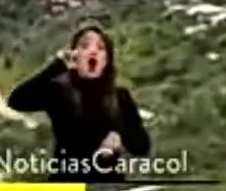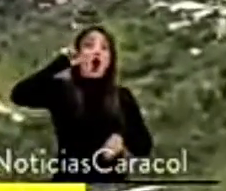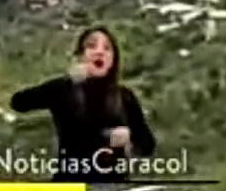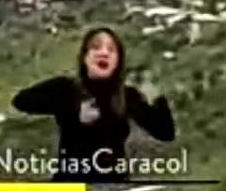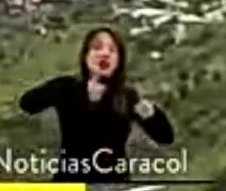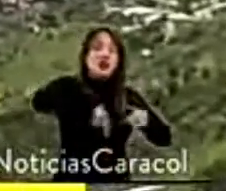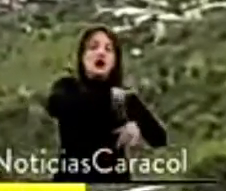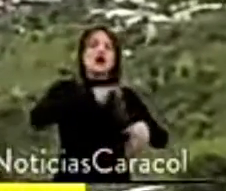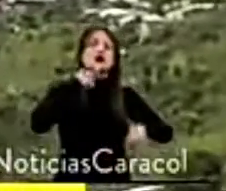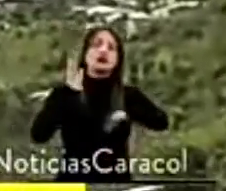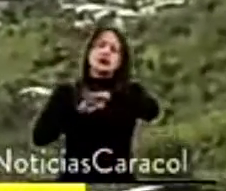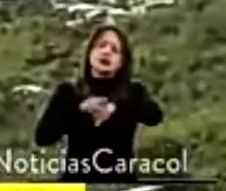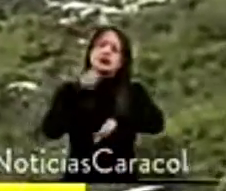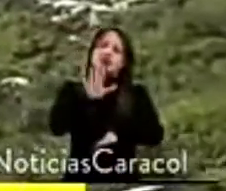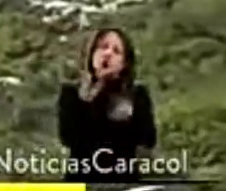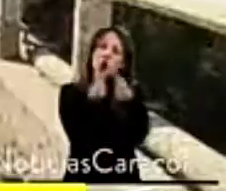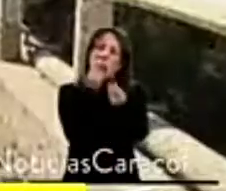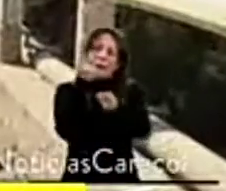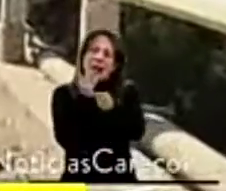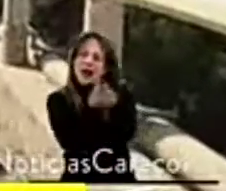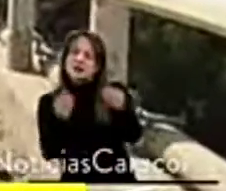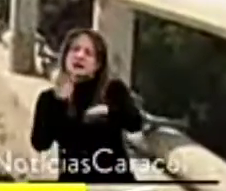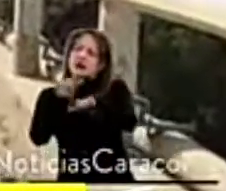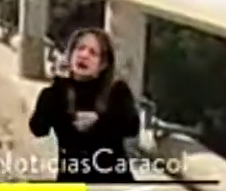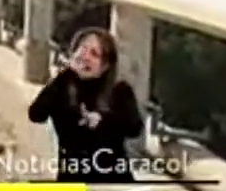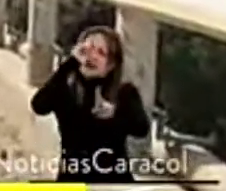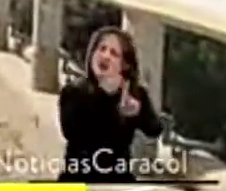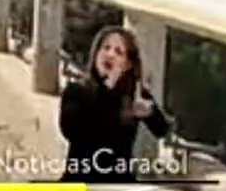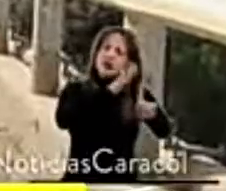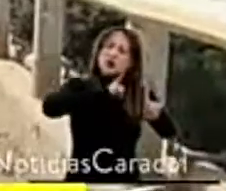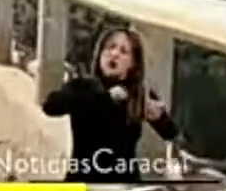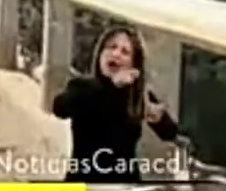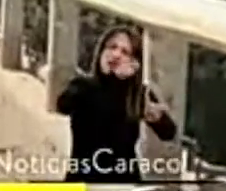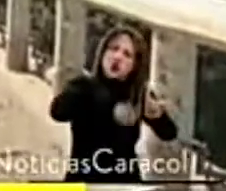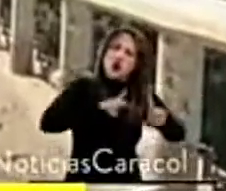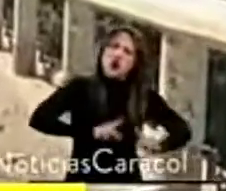que se respete la vida y la libre movilización de los ciudadanos por las carreteras del departamento. Desde